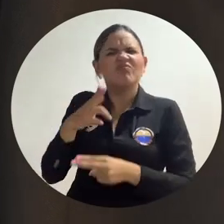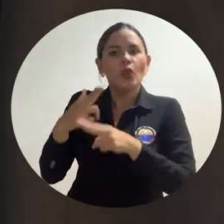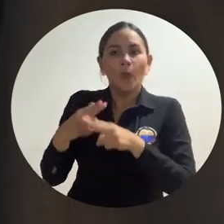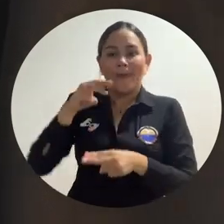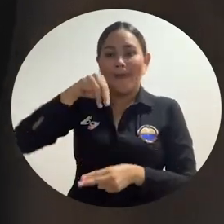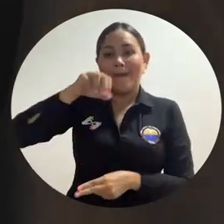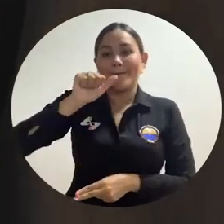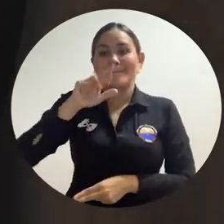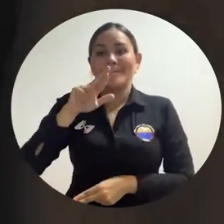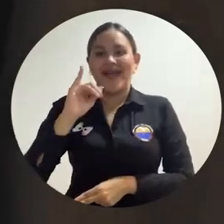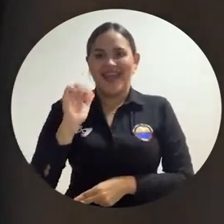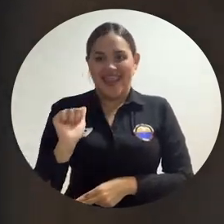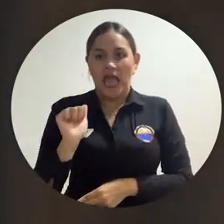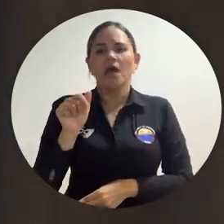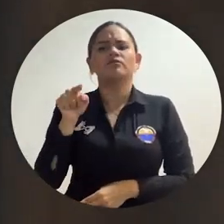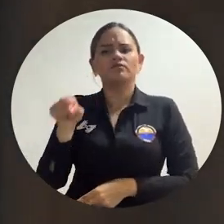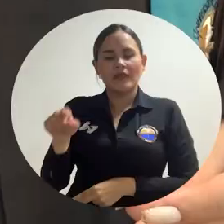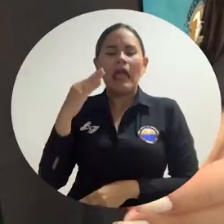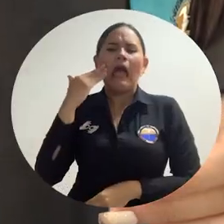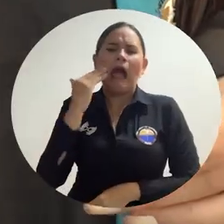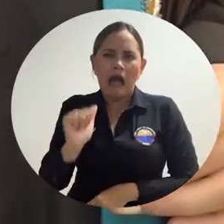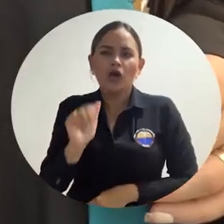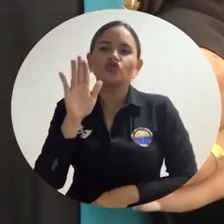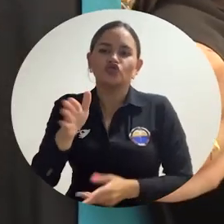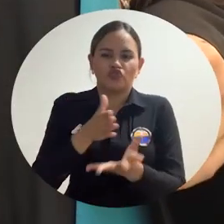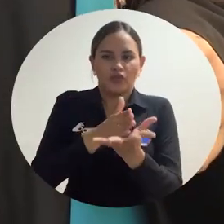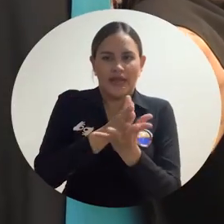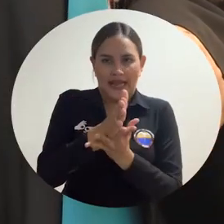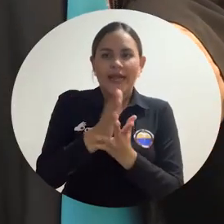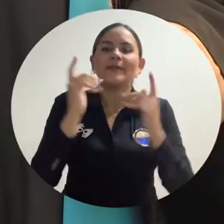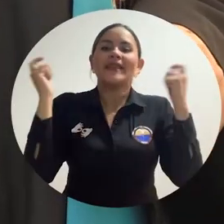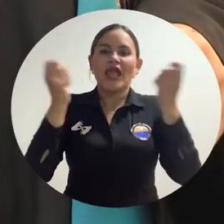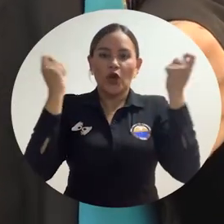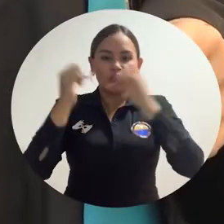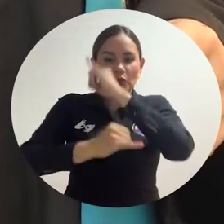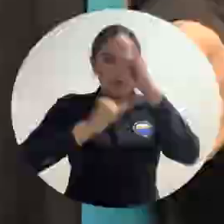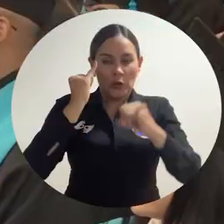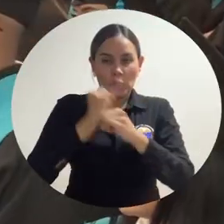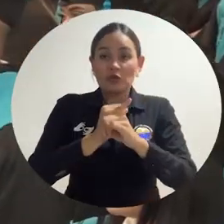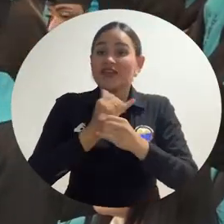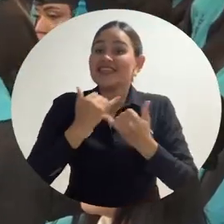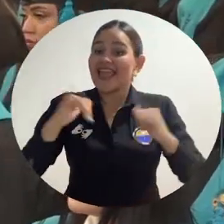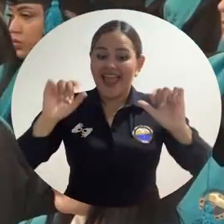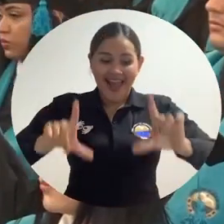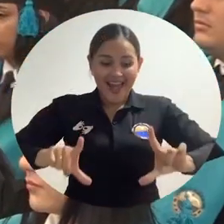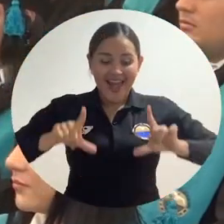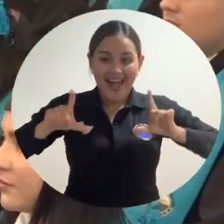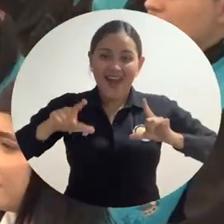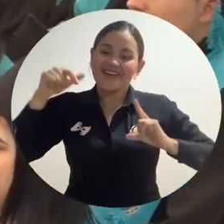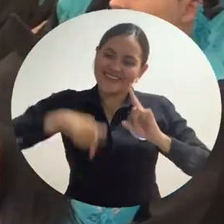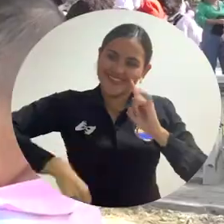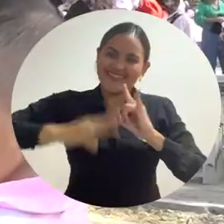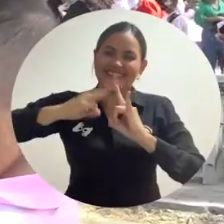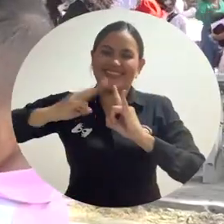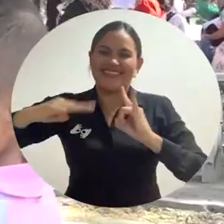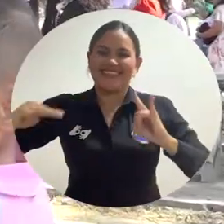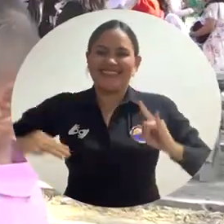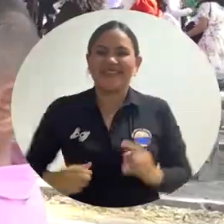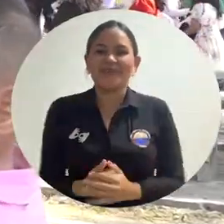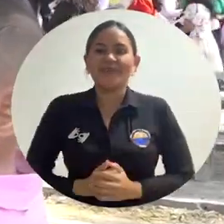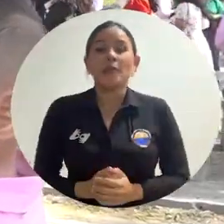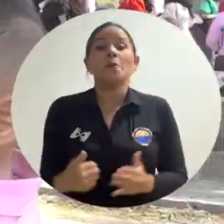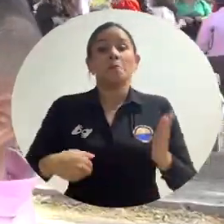trata de María José Manrique Núñez, graduada del Programa de Negocios Internacionales de la Universidad del Magdalena. Fue